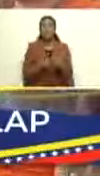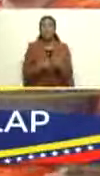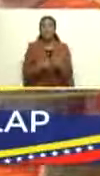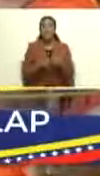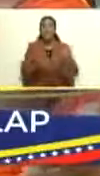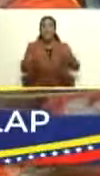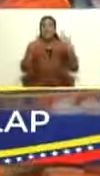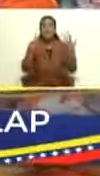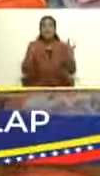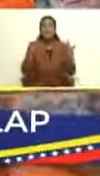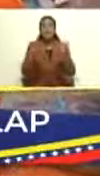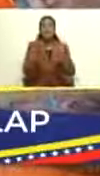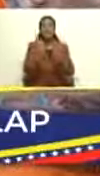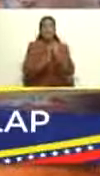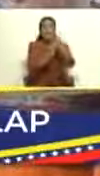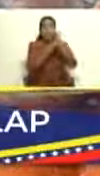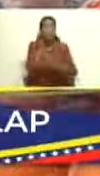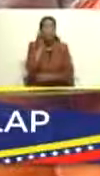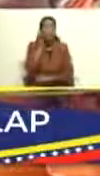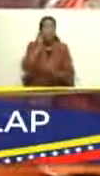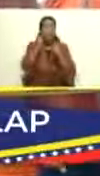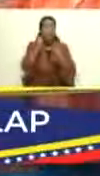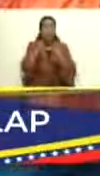Siete mujeres valientes.